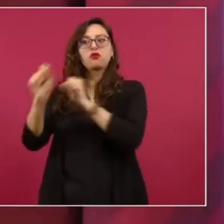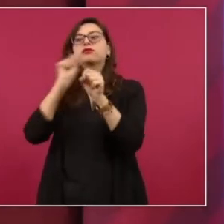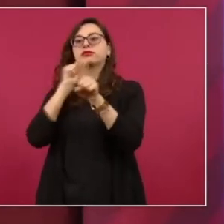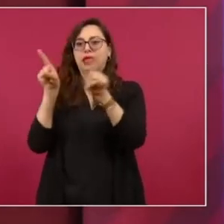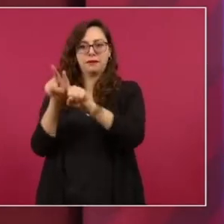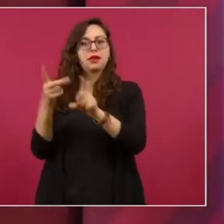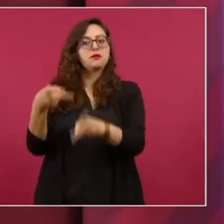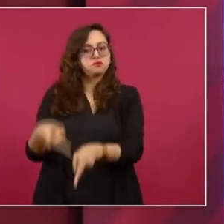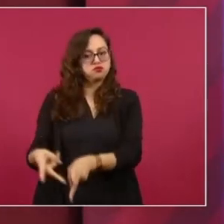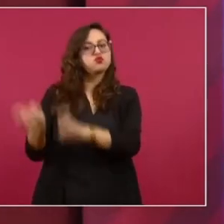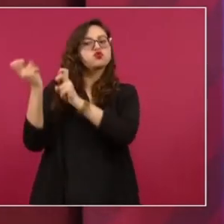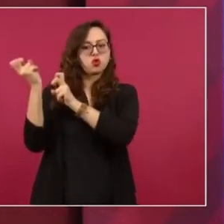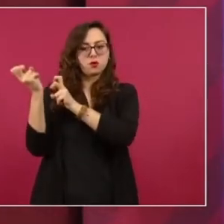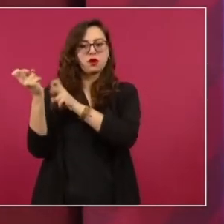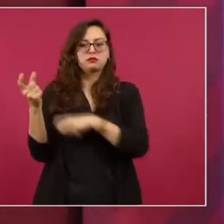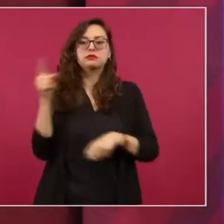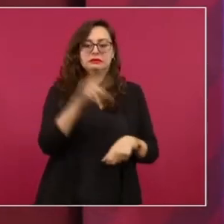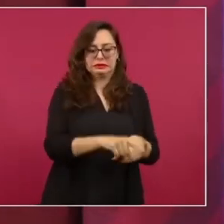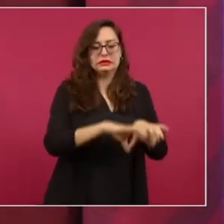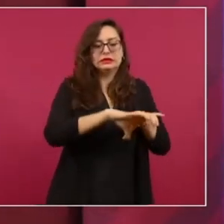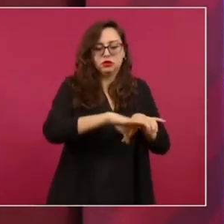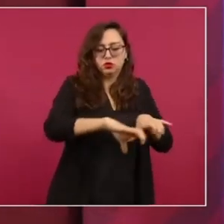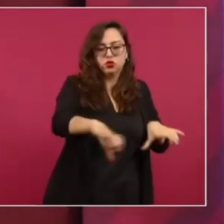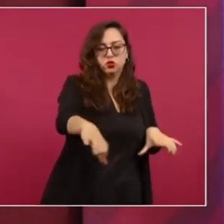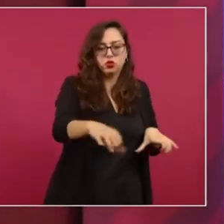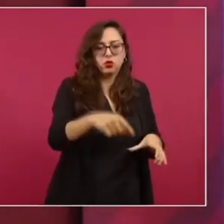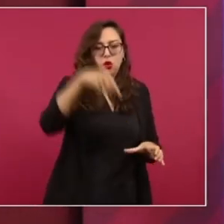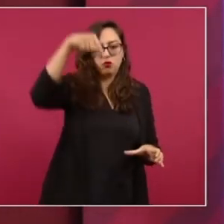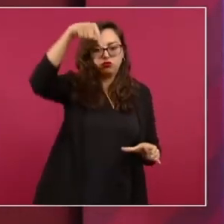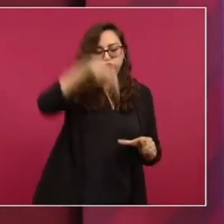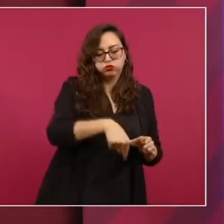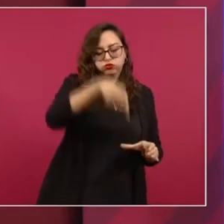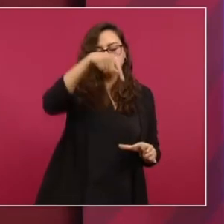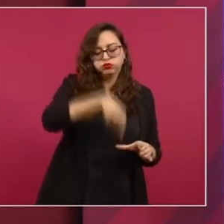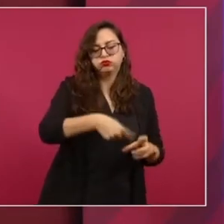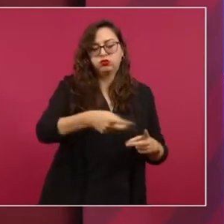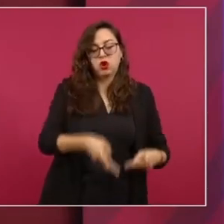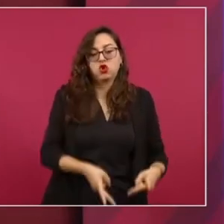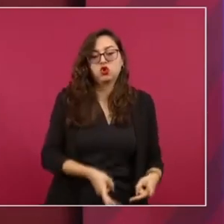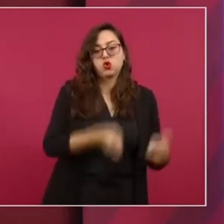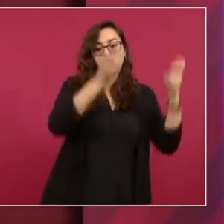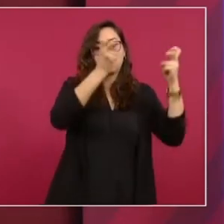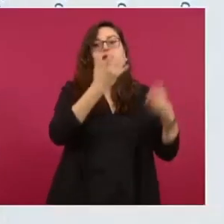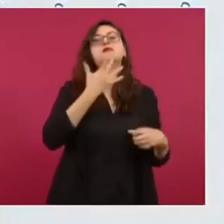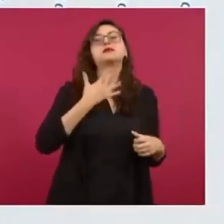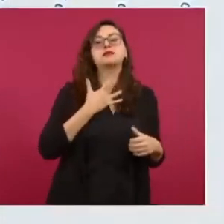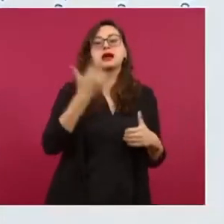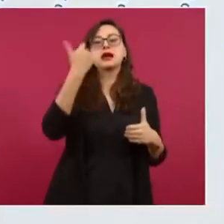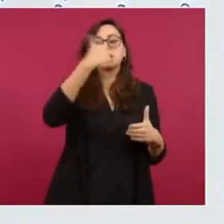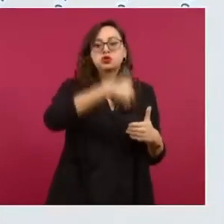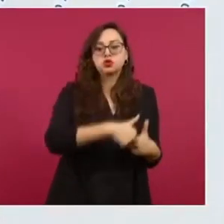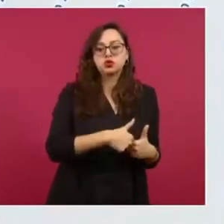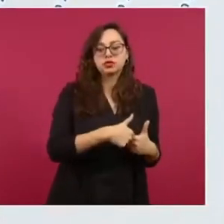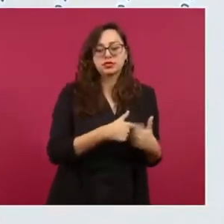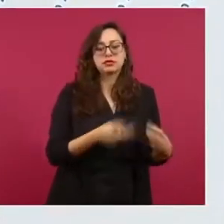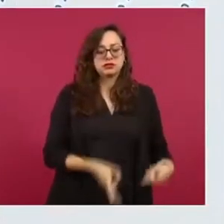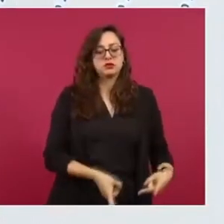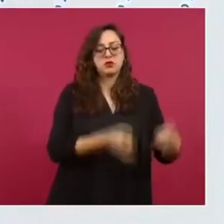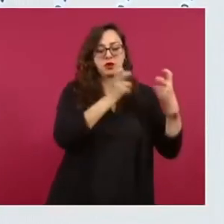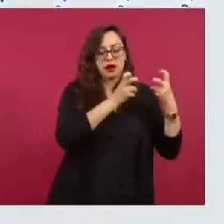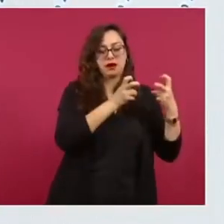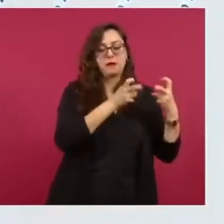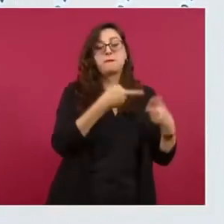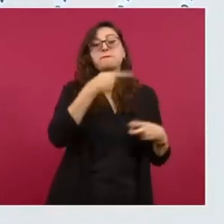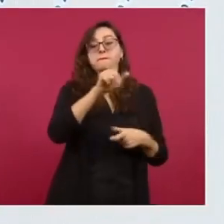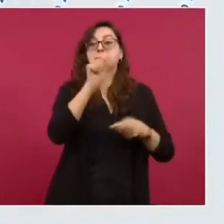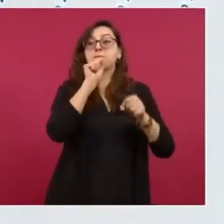de los ductos, es que se cargaba en las refinerías y se permitía